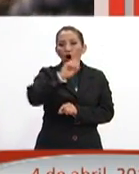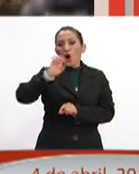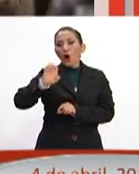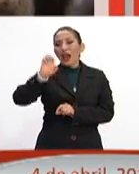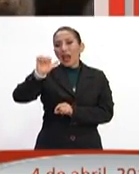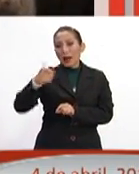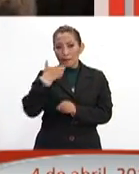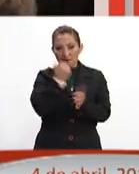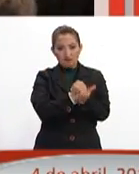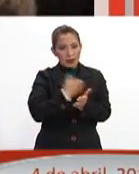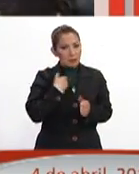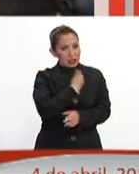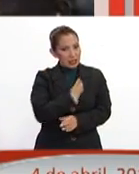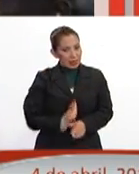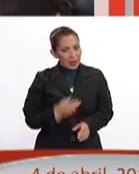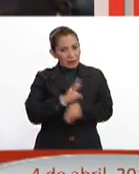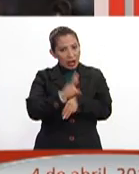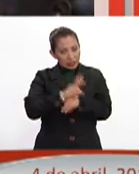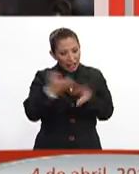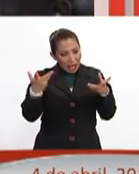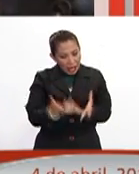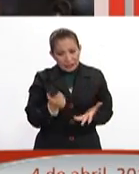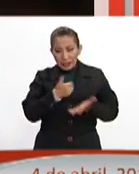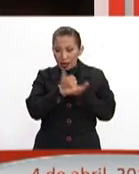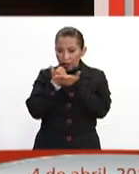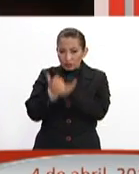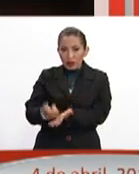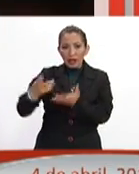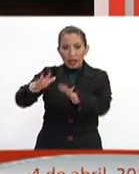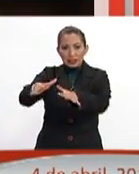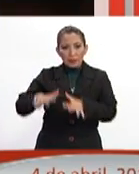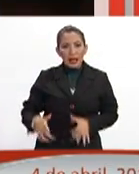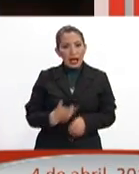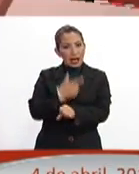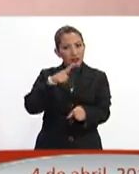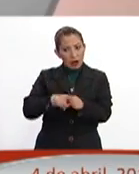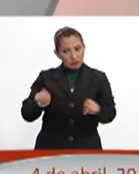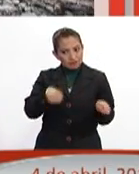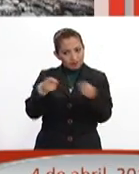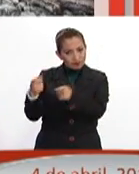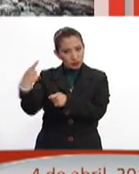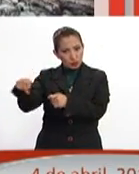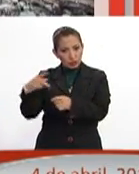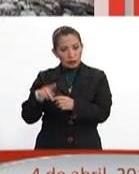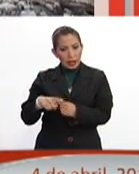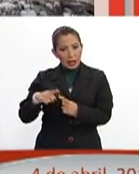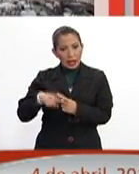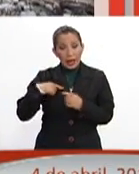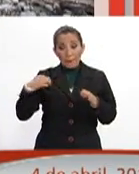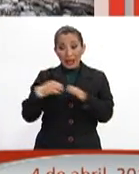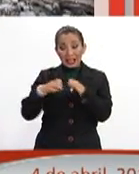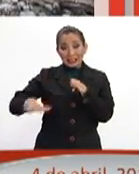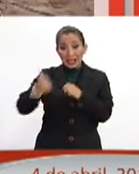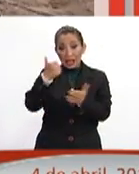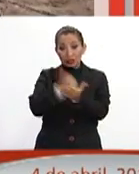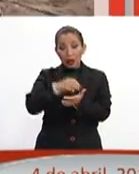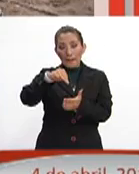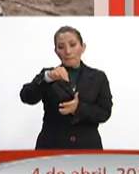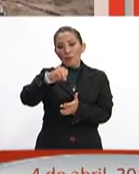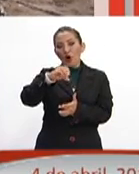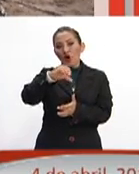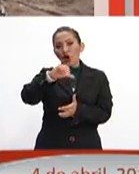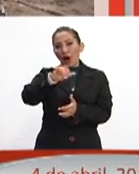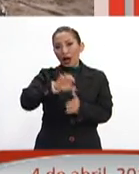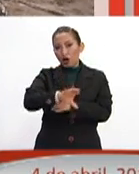OEA exige al presidente de Venezuela que restaure atribuciones a la Asamblea Nacional. Declaran emergencia en la ciudad de Mocoa,